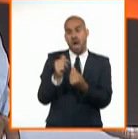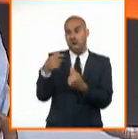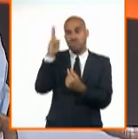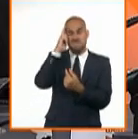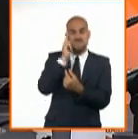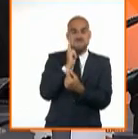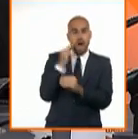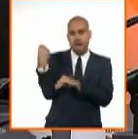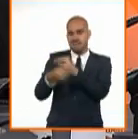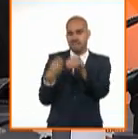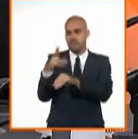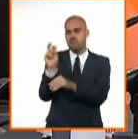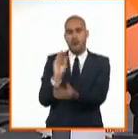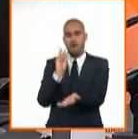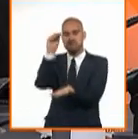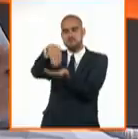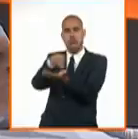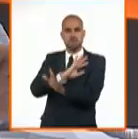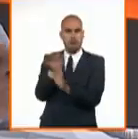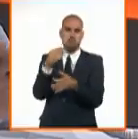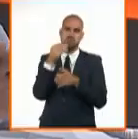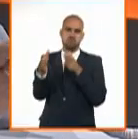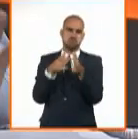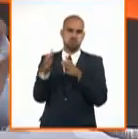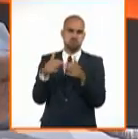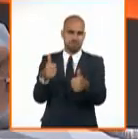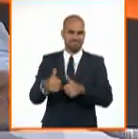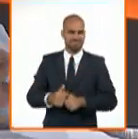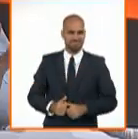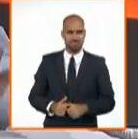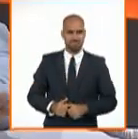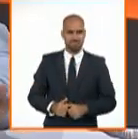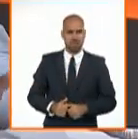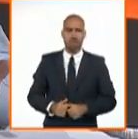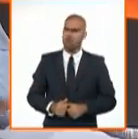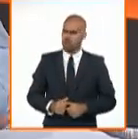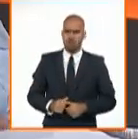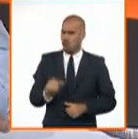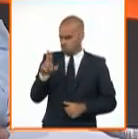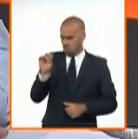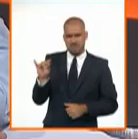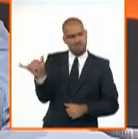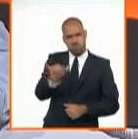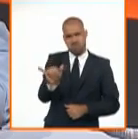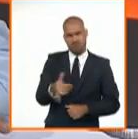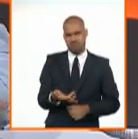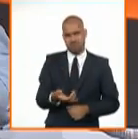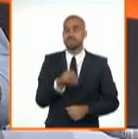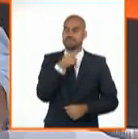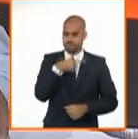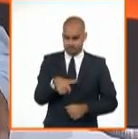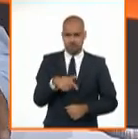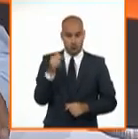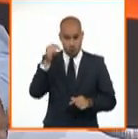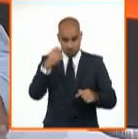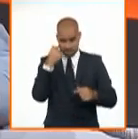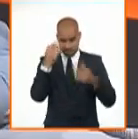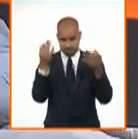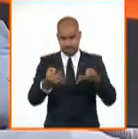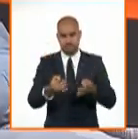generación eléctrica incluso los nuevos voy a poner un ejemplo concreto que nos está sucediendo en el día de hoy